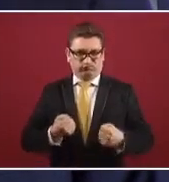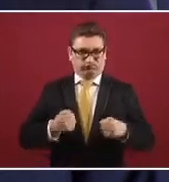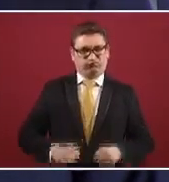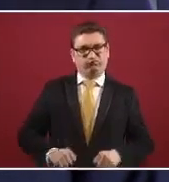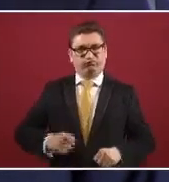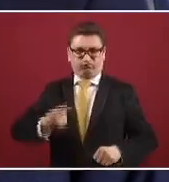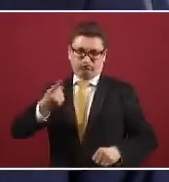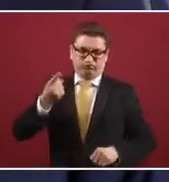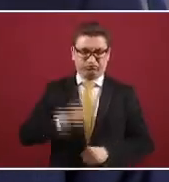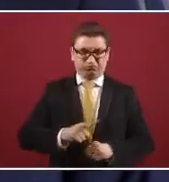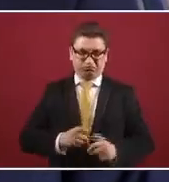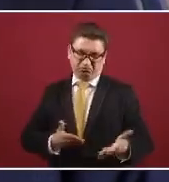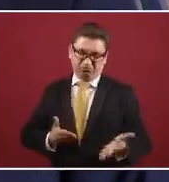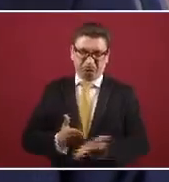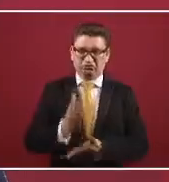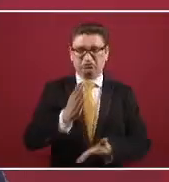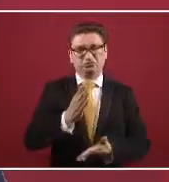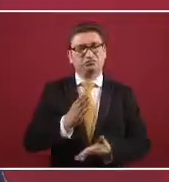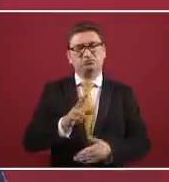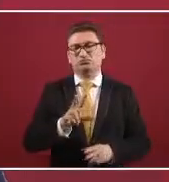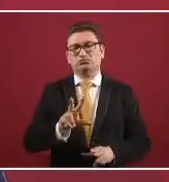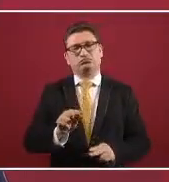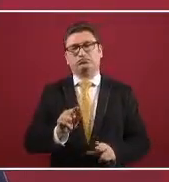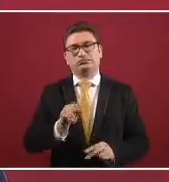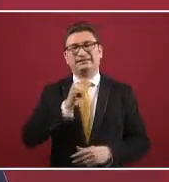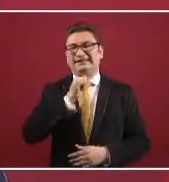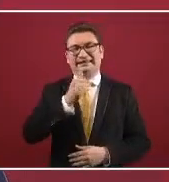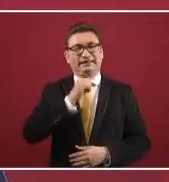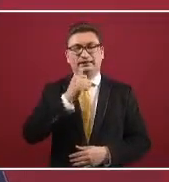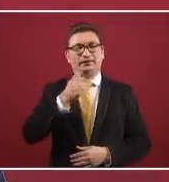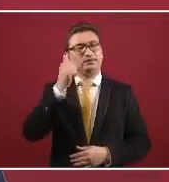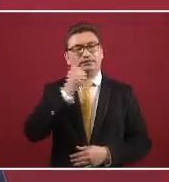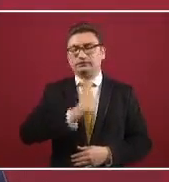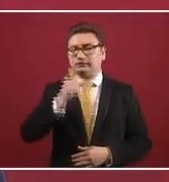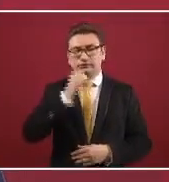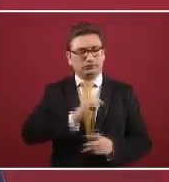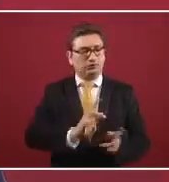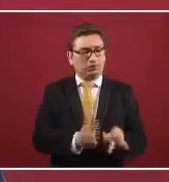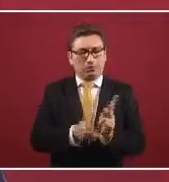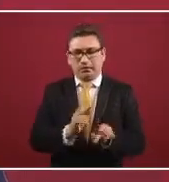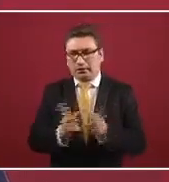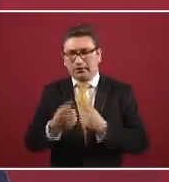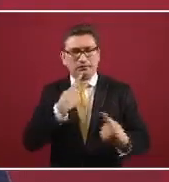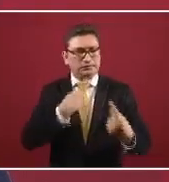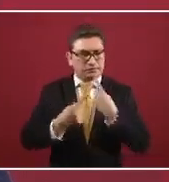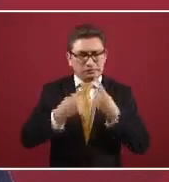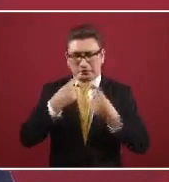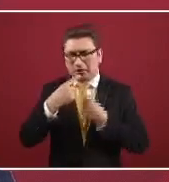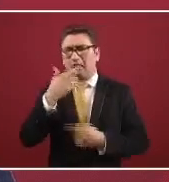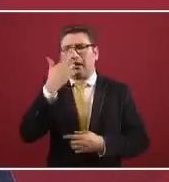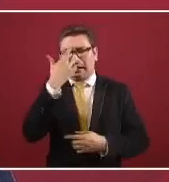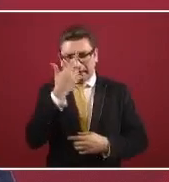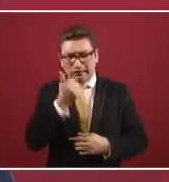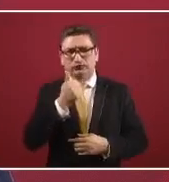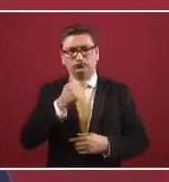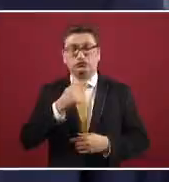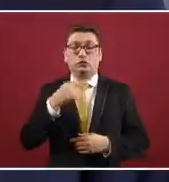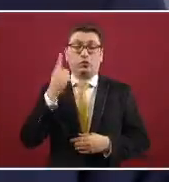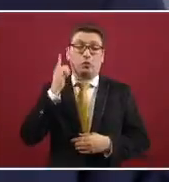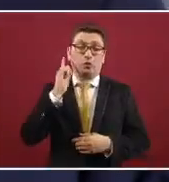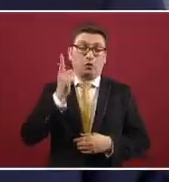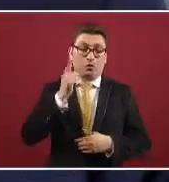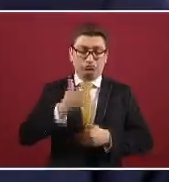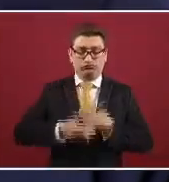nada por la fuerza, todo por la razón y el derecho. Yo espero que se llegue a un acuerdo. Todo esto